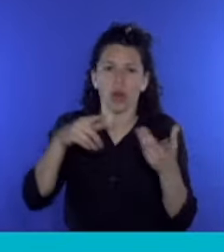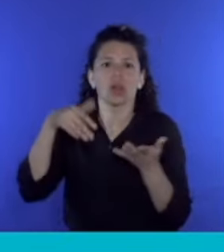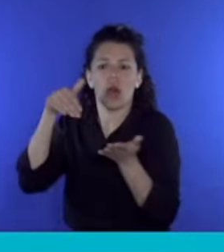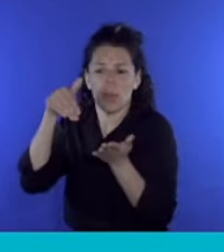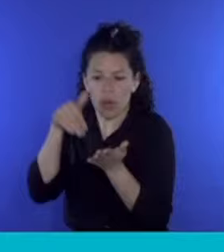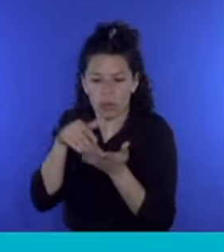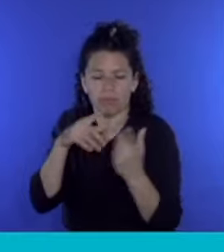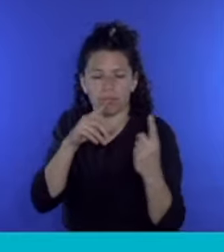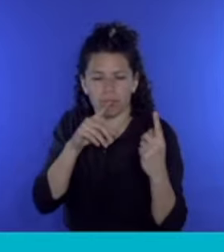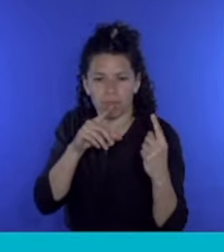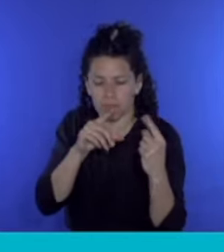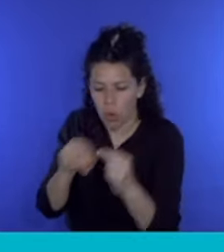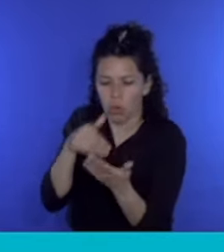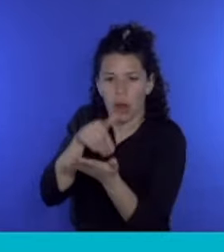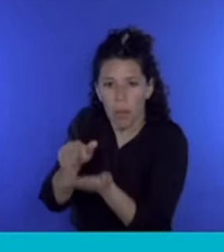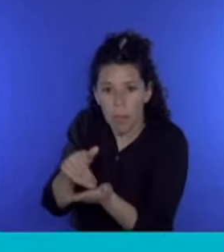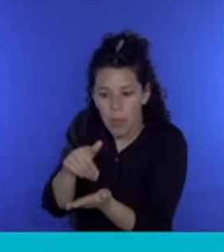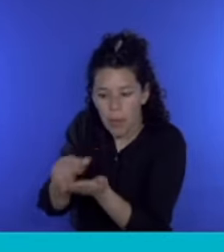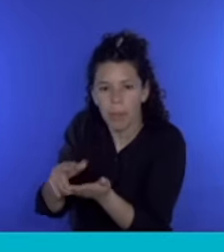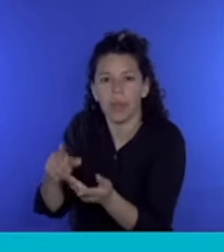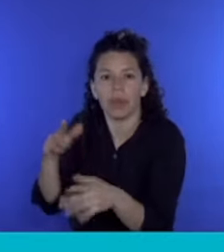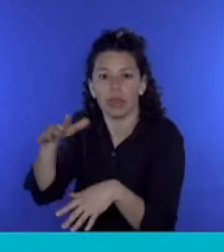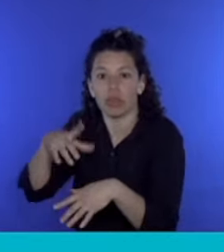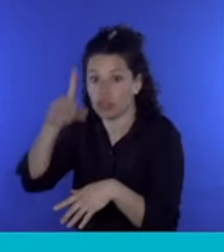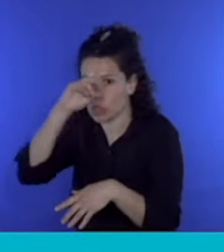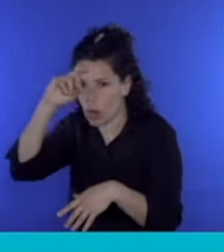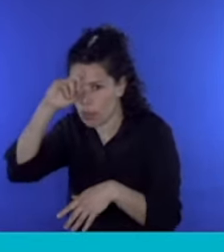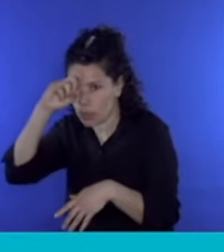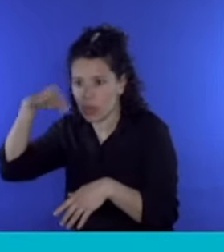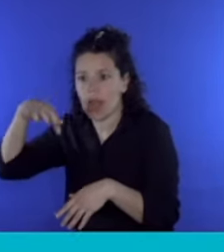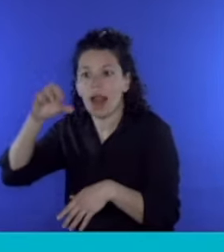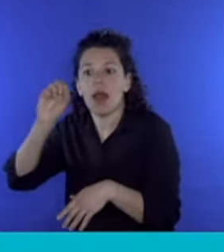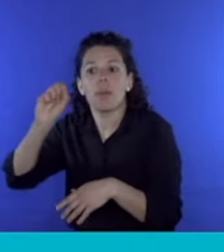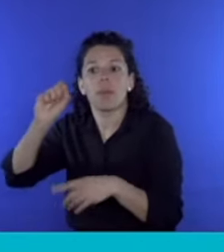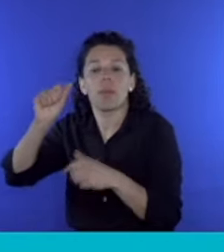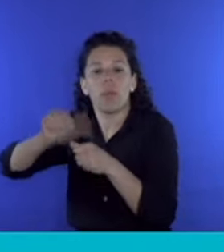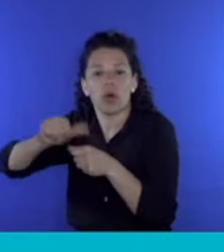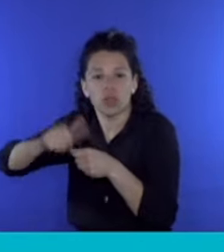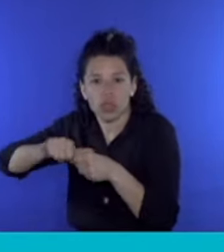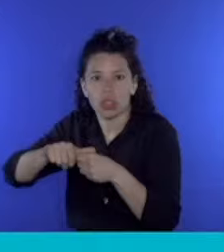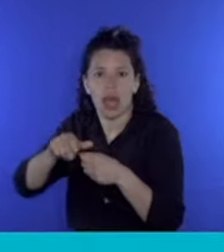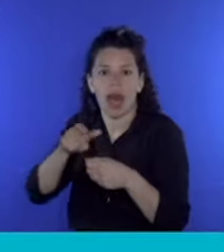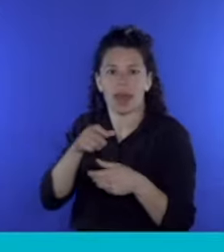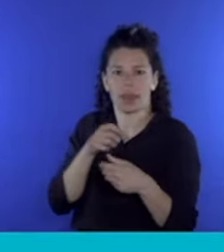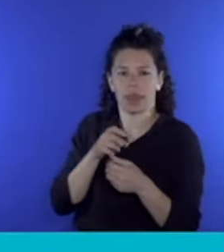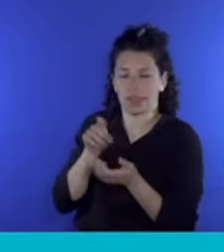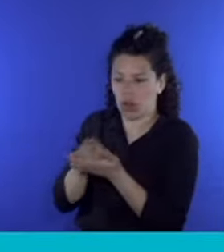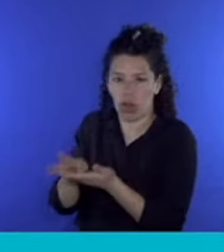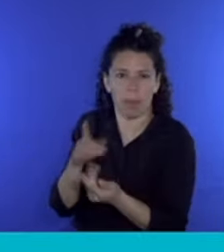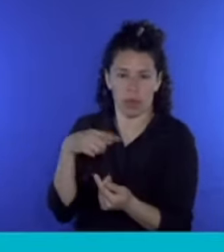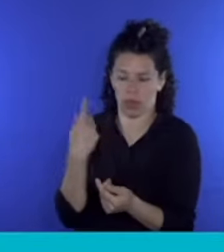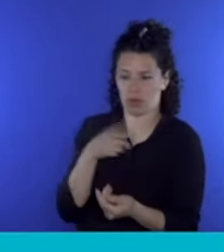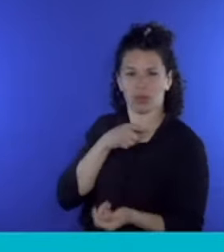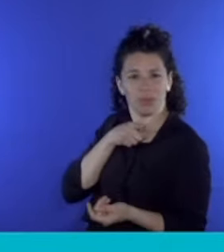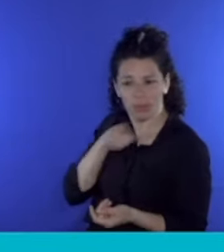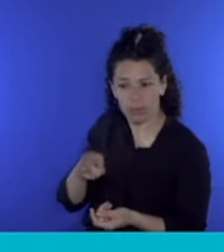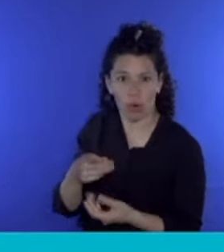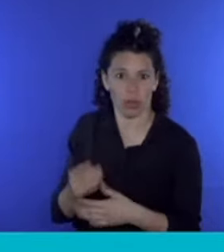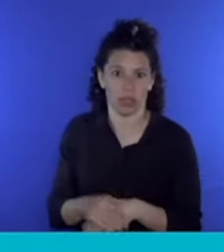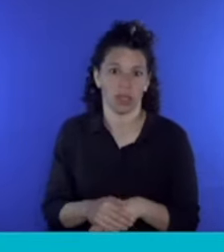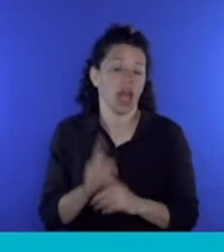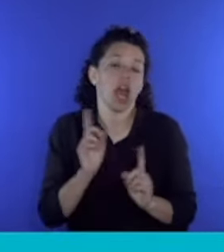estn Endo en el hospital posadas y por la situación de los hospitales nacionales si bien no es jurisdicción